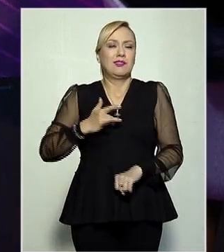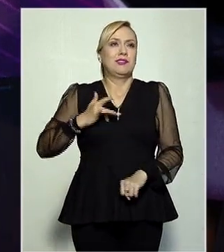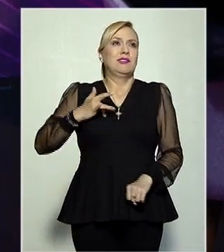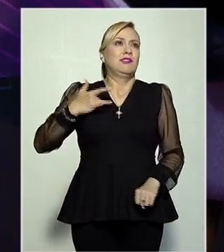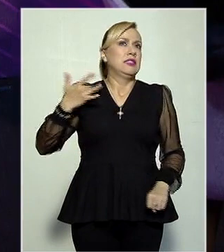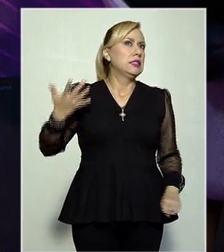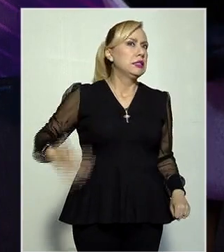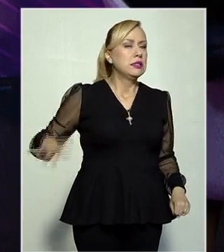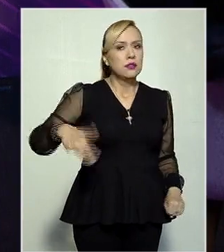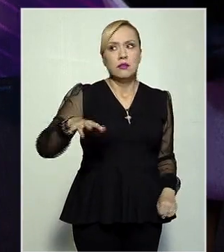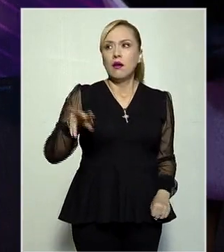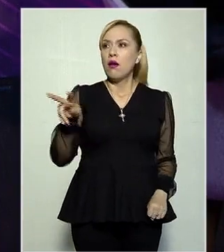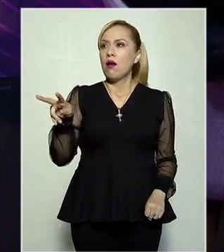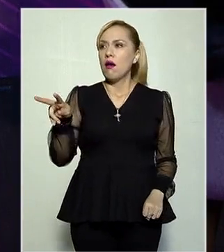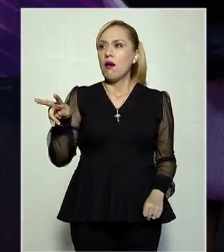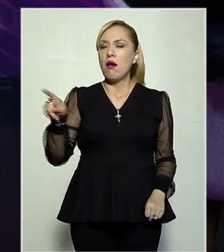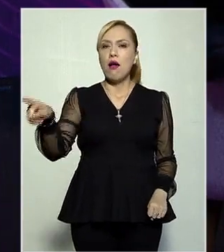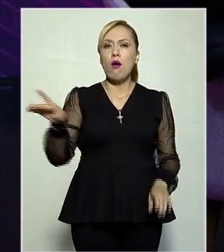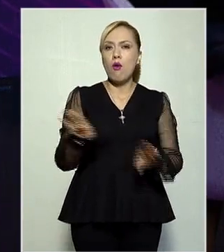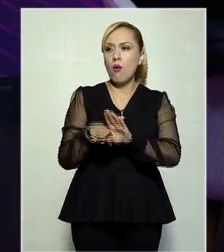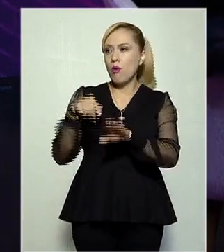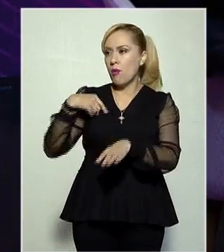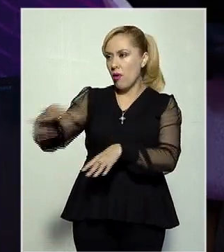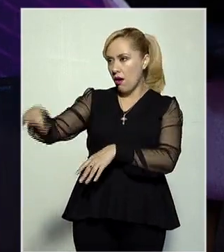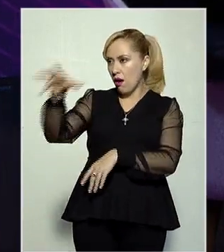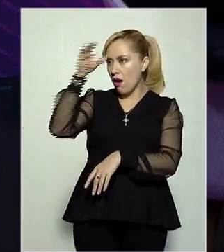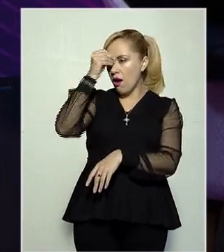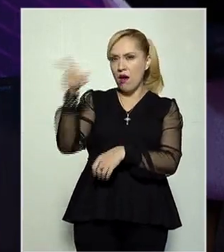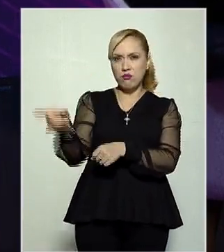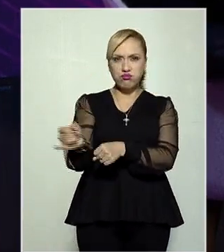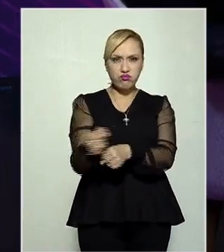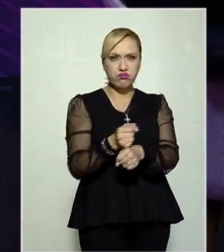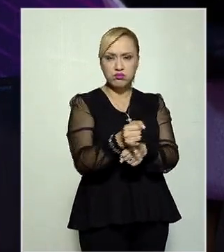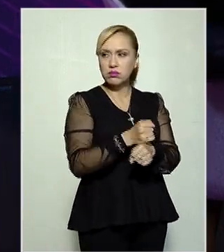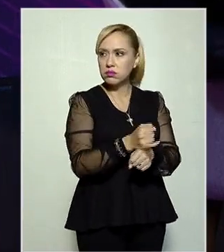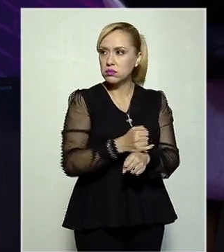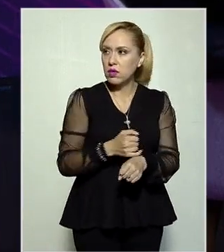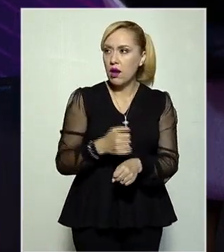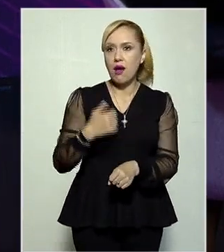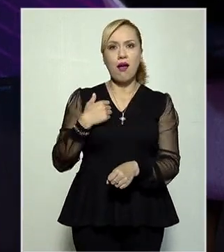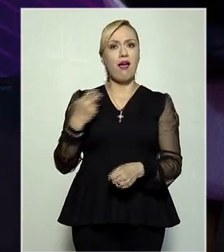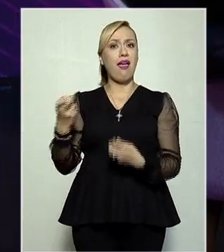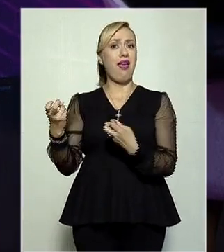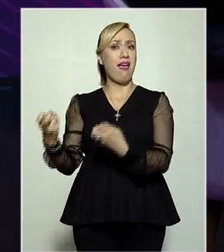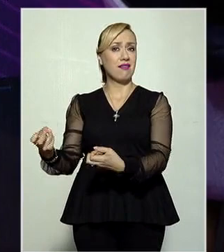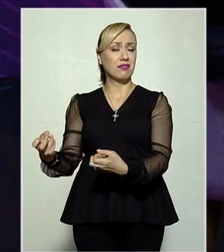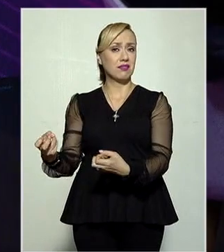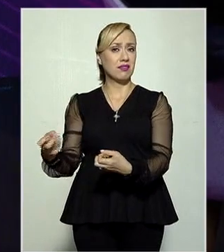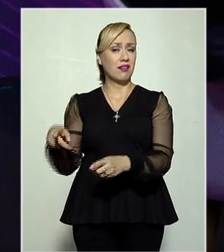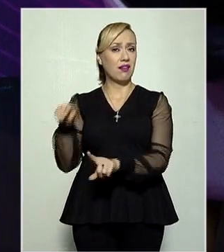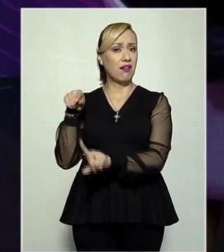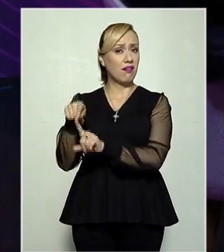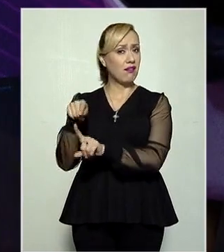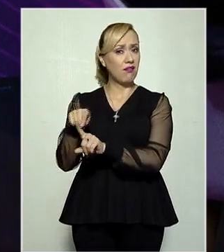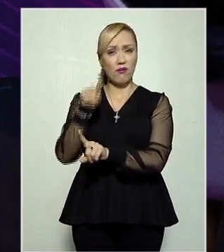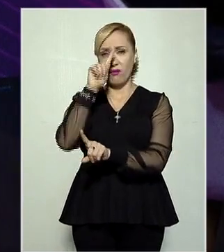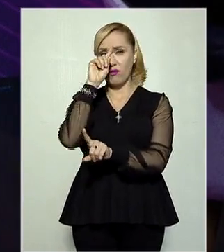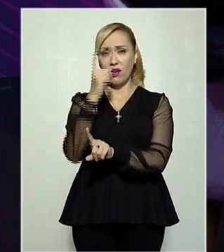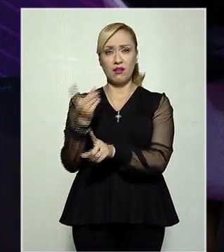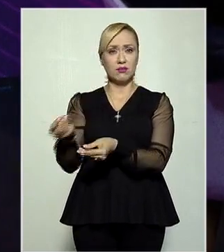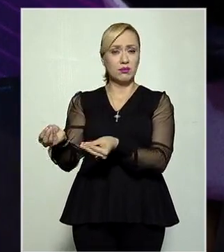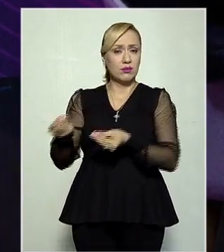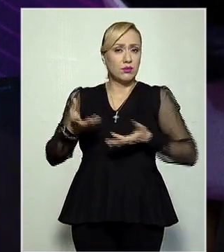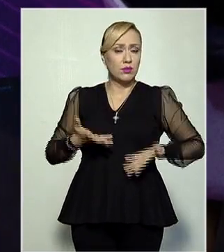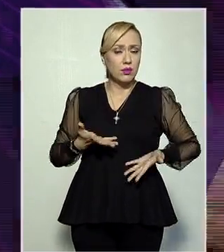conocimiento sobre cómo buscar personas. O sea, se vuelven investigadores, investigadoras, para acabar pronto, ¿no? Claro. Y entonces